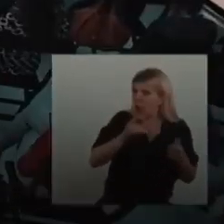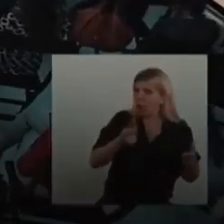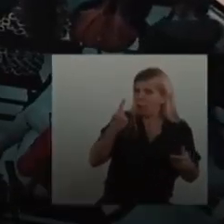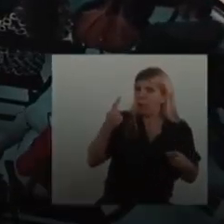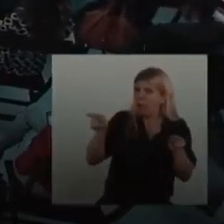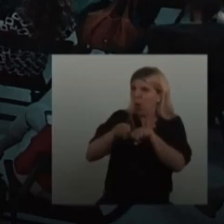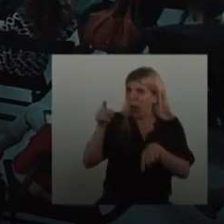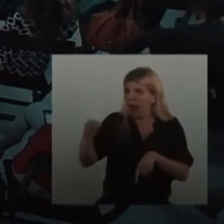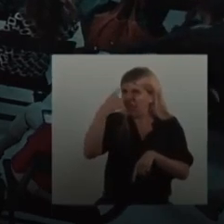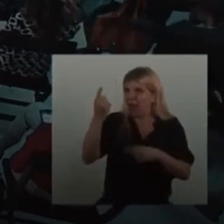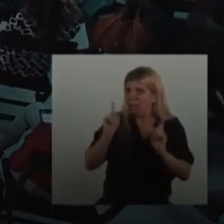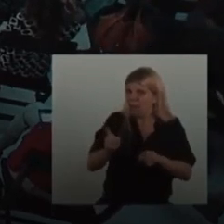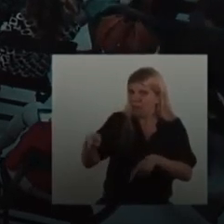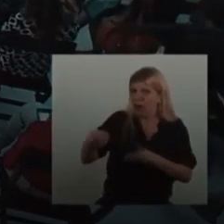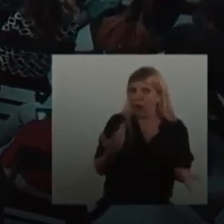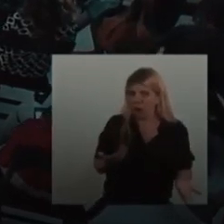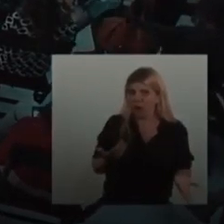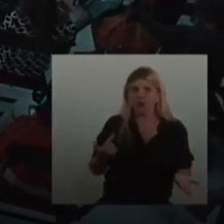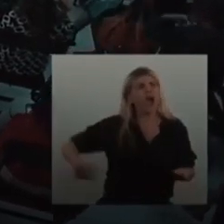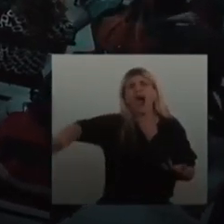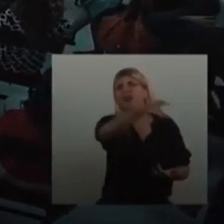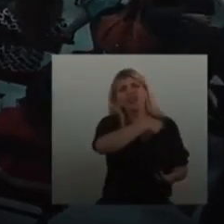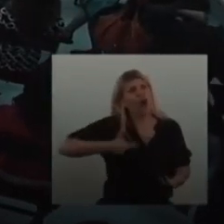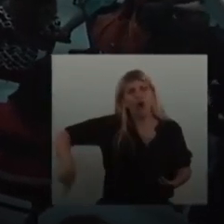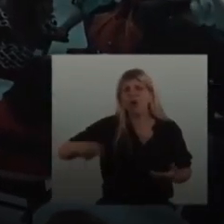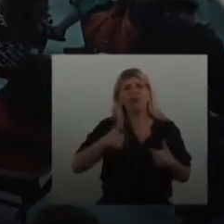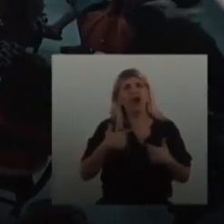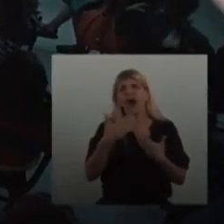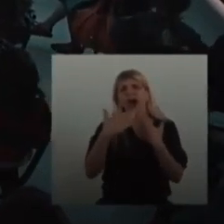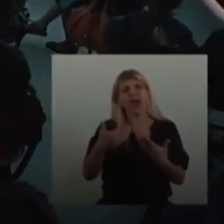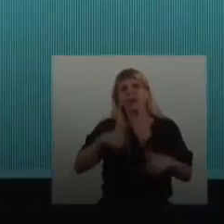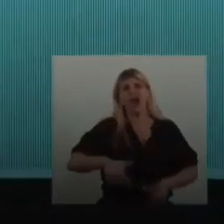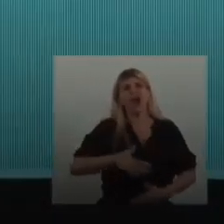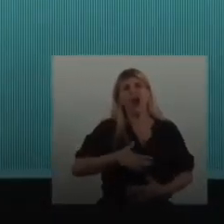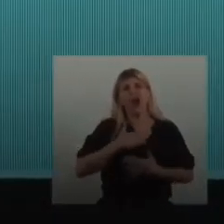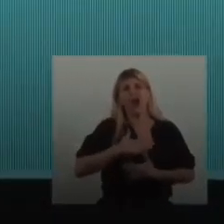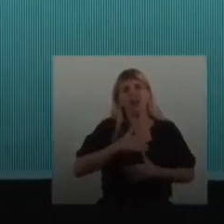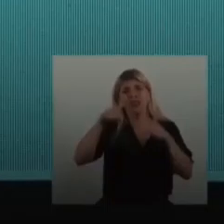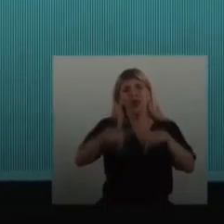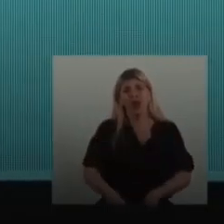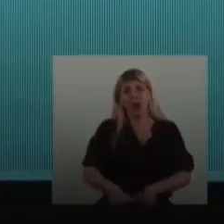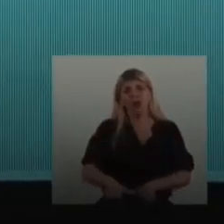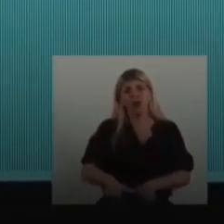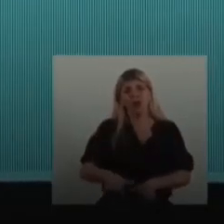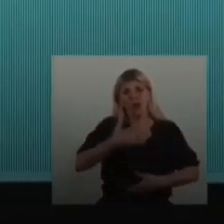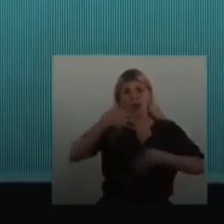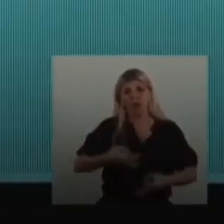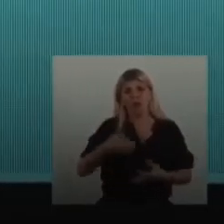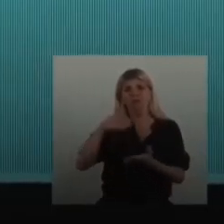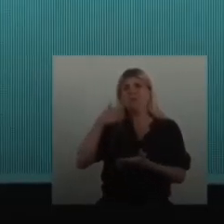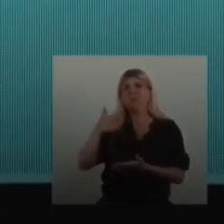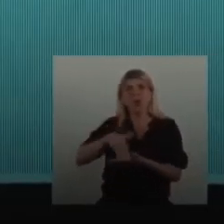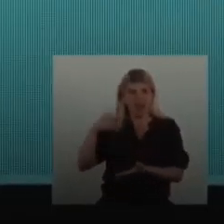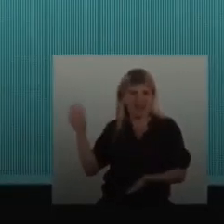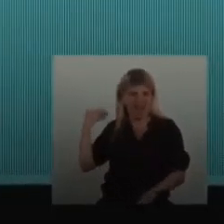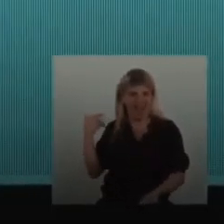Yo a todos y a todas les doy las gracias. Yo estoy muy contento en el día de hoy. He cumplido mi palabra. Hoy tenemos una